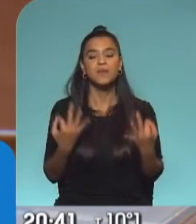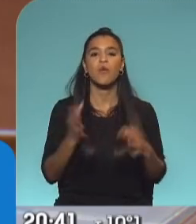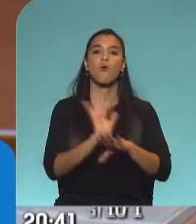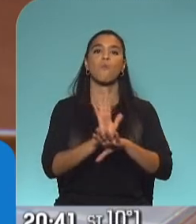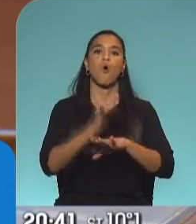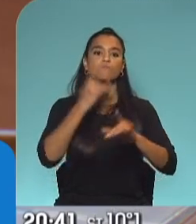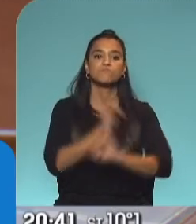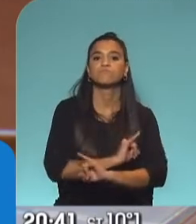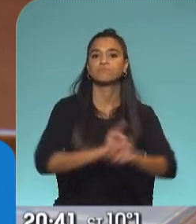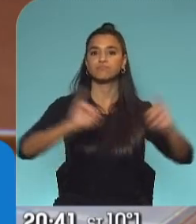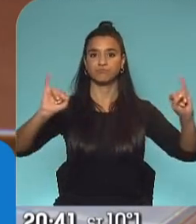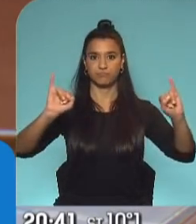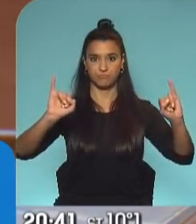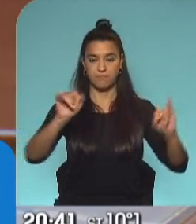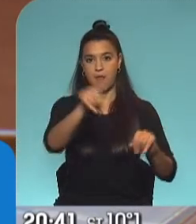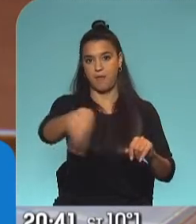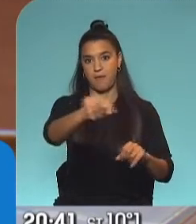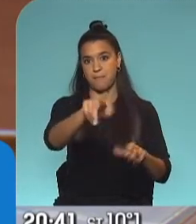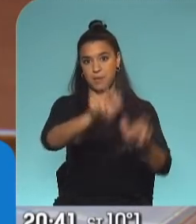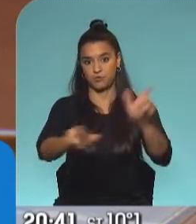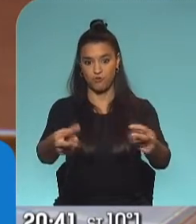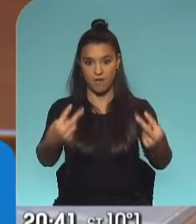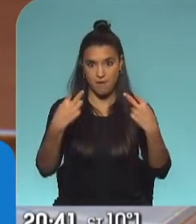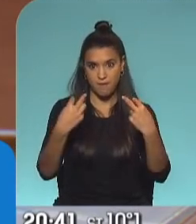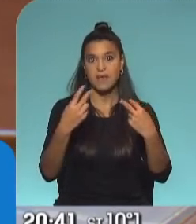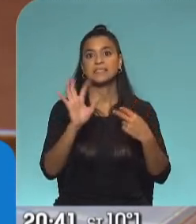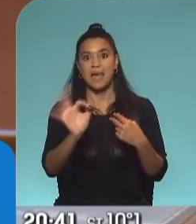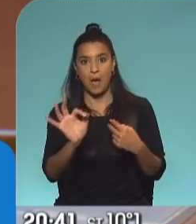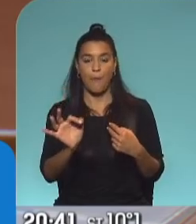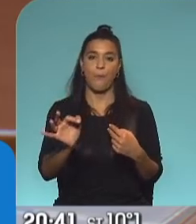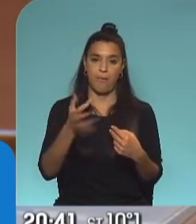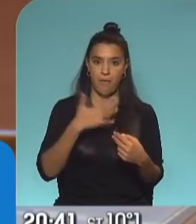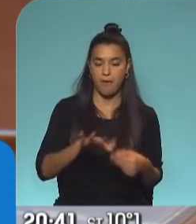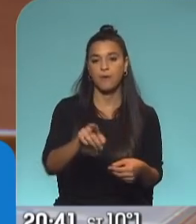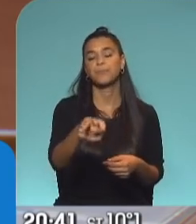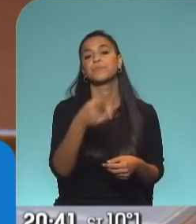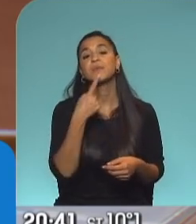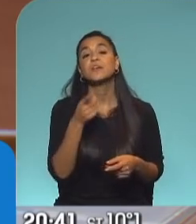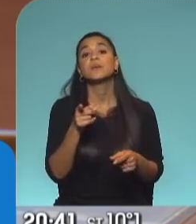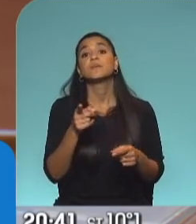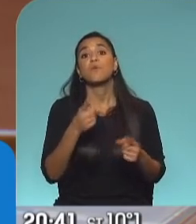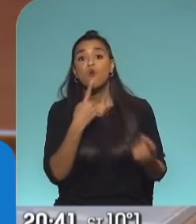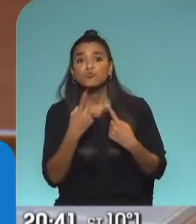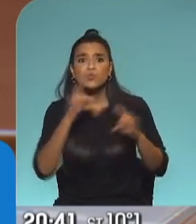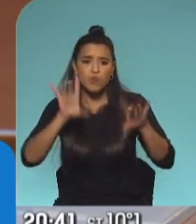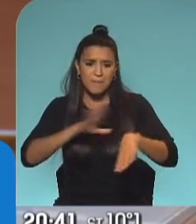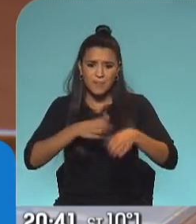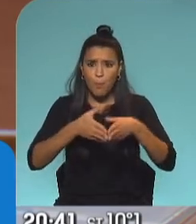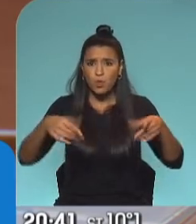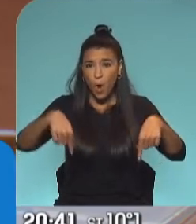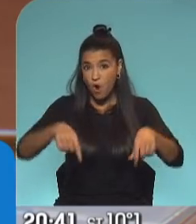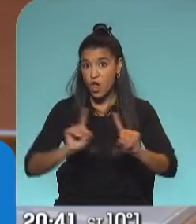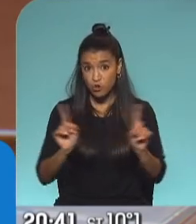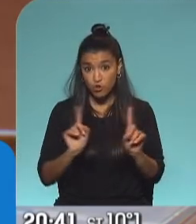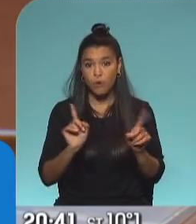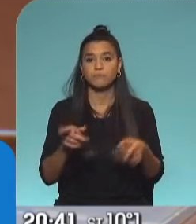vehículo, de medio para llegar. Y permanentemente hay consultas, no solamente en esta época con